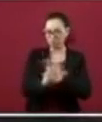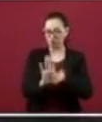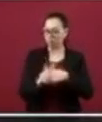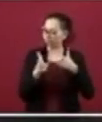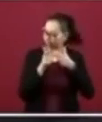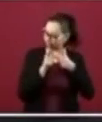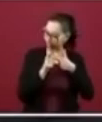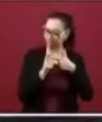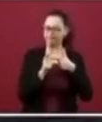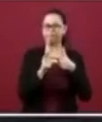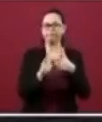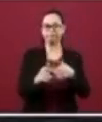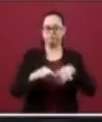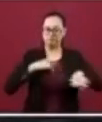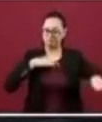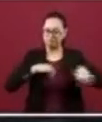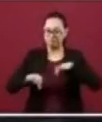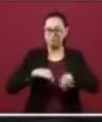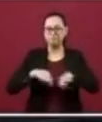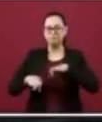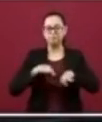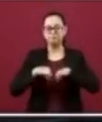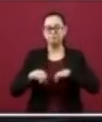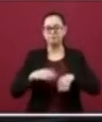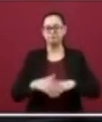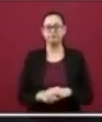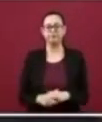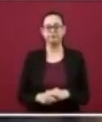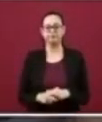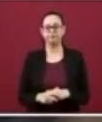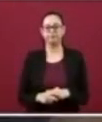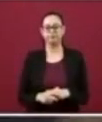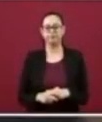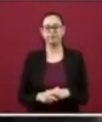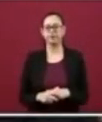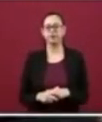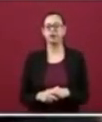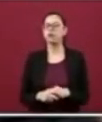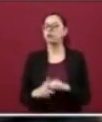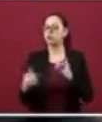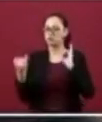permanentes. El presidente adelantó que mañana dará a conocer el proyecto para el